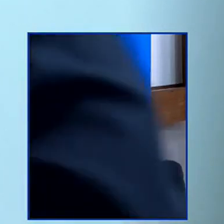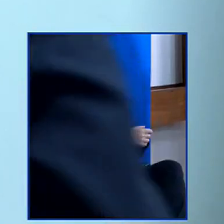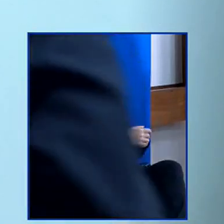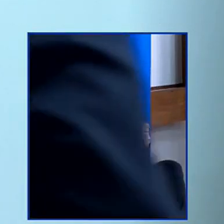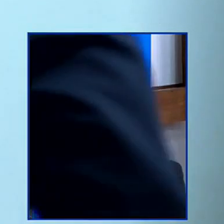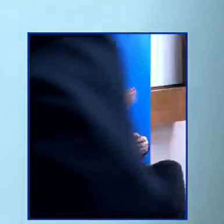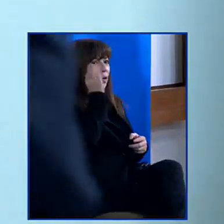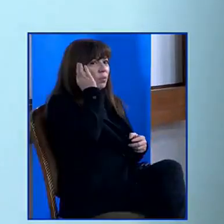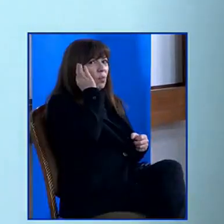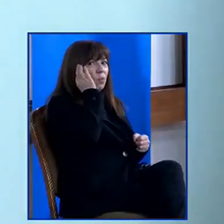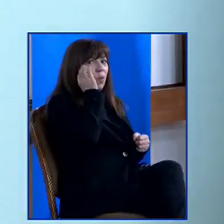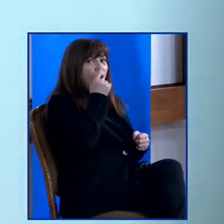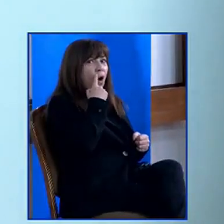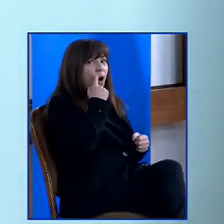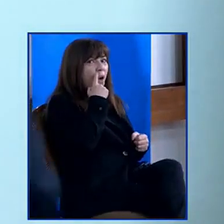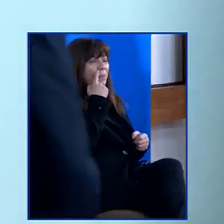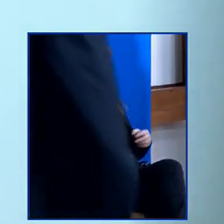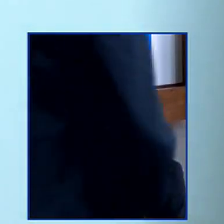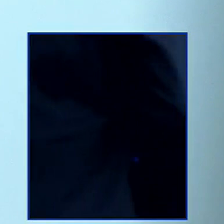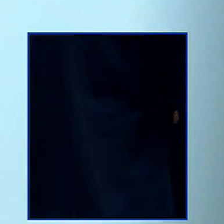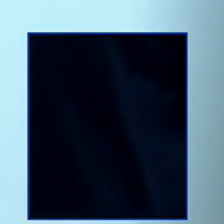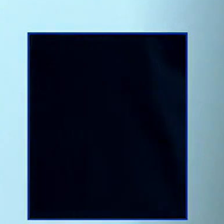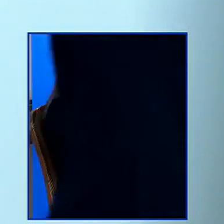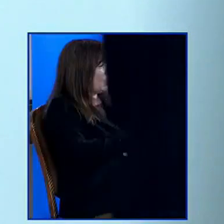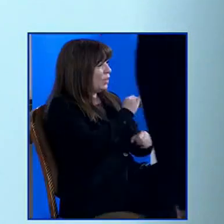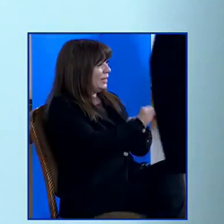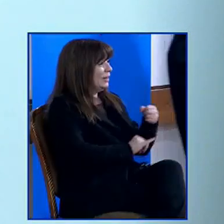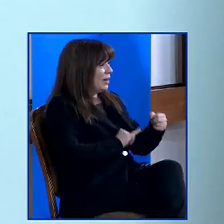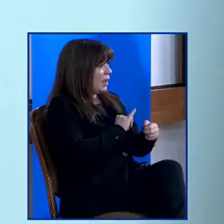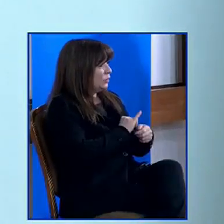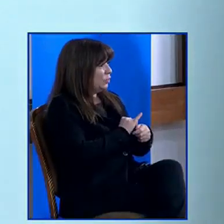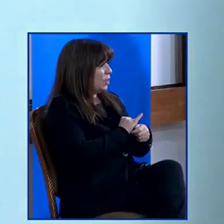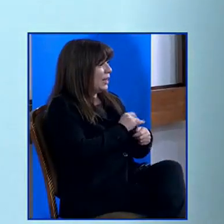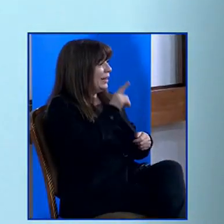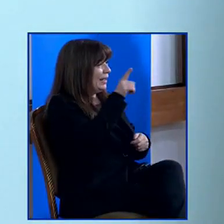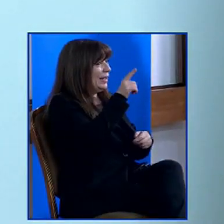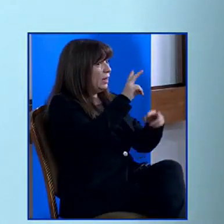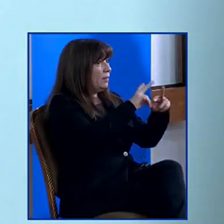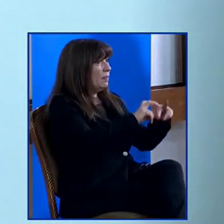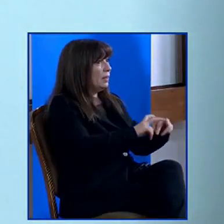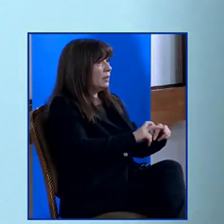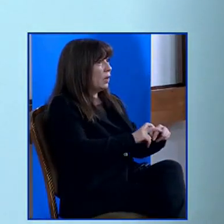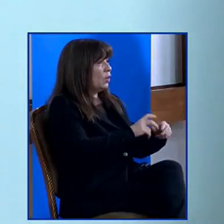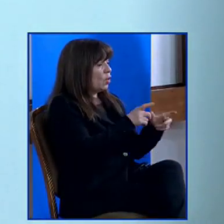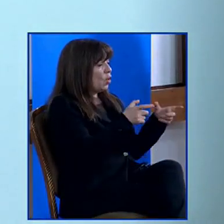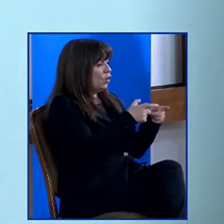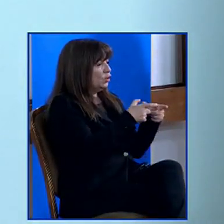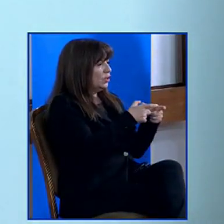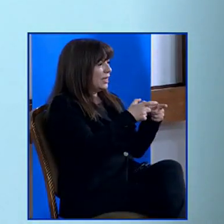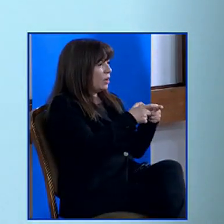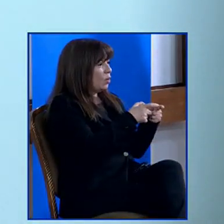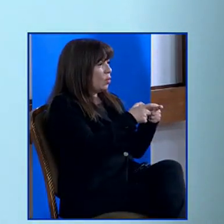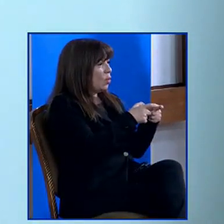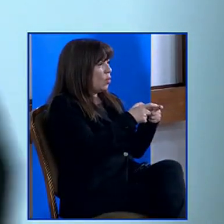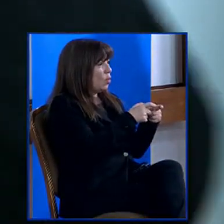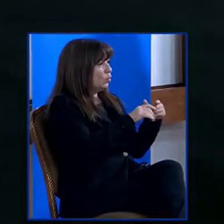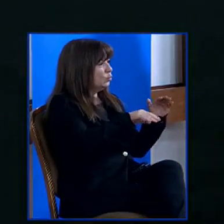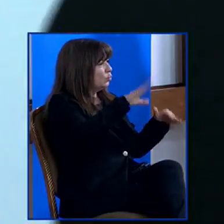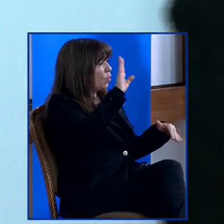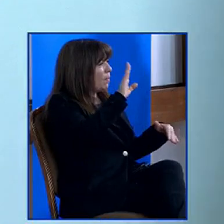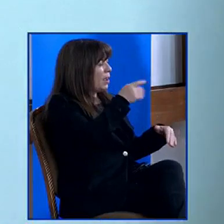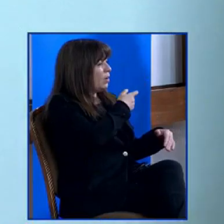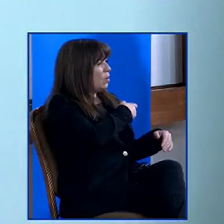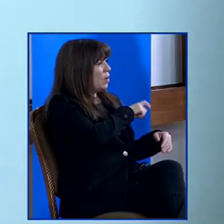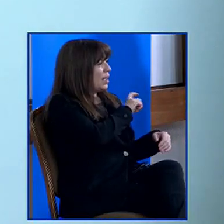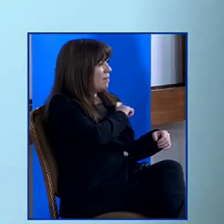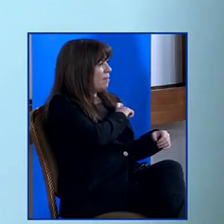Tobías, nuestro investigador internacional. Él es investigador del Consejo Superior de Investigaciones Científicas de España e integrante del